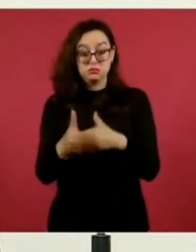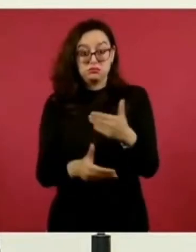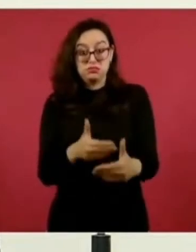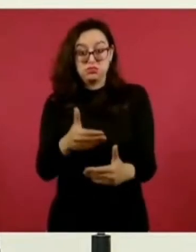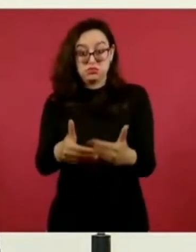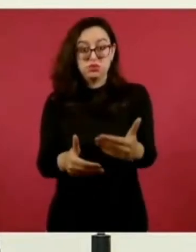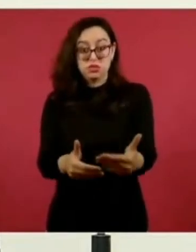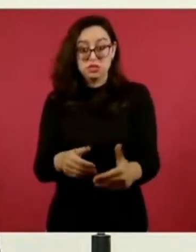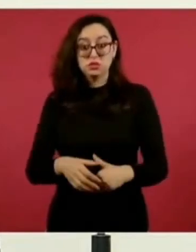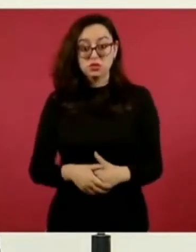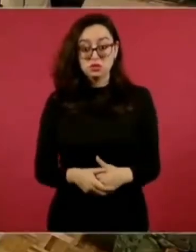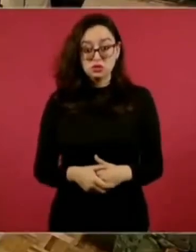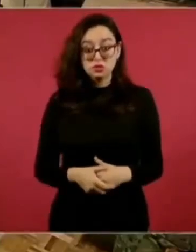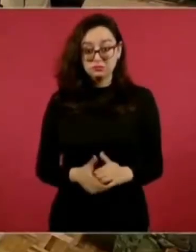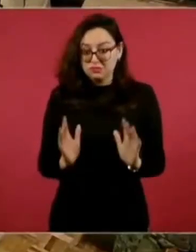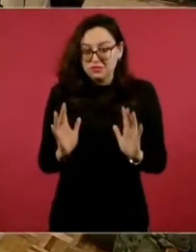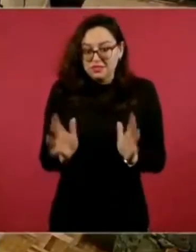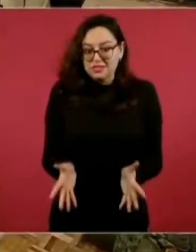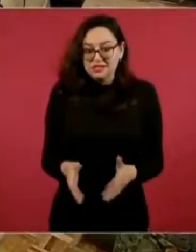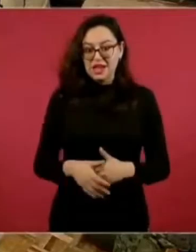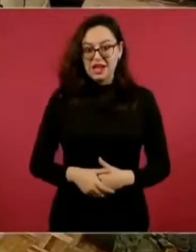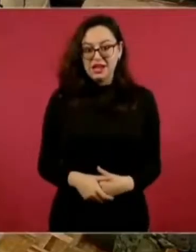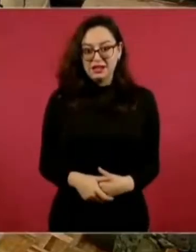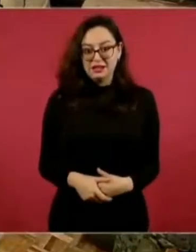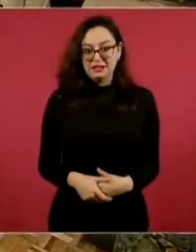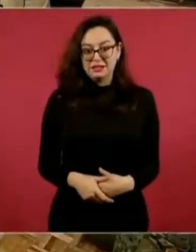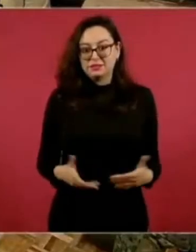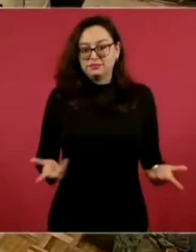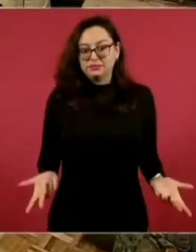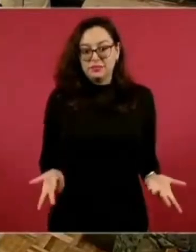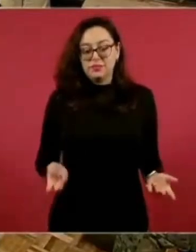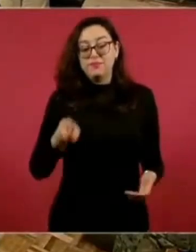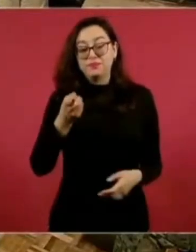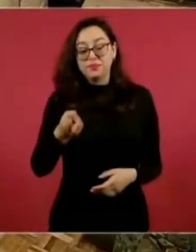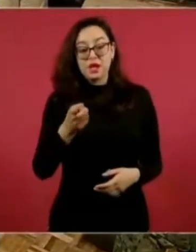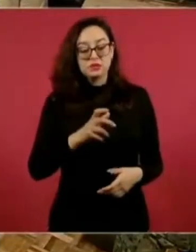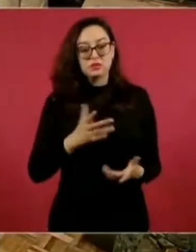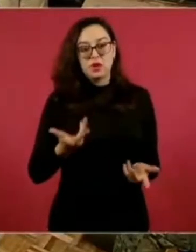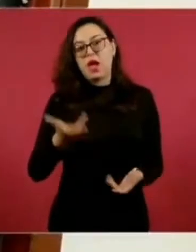con juicios. Eso no pasa en ningún lugar del mundo.